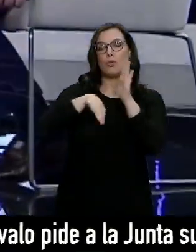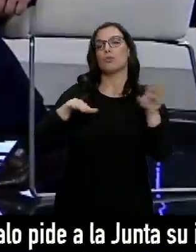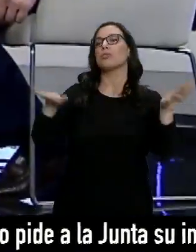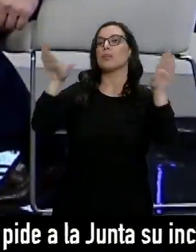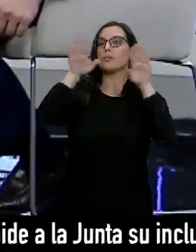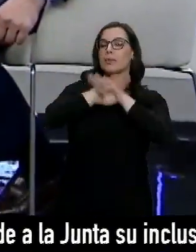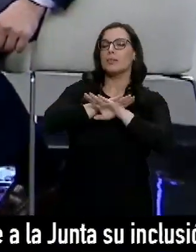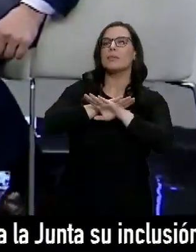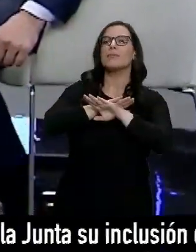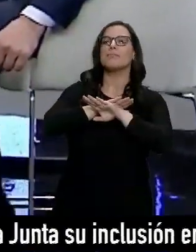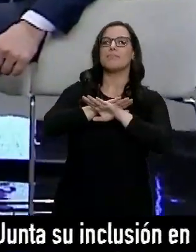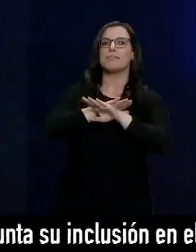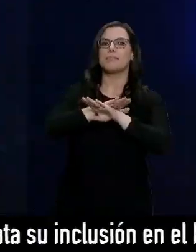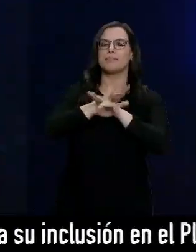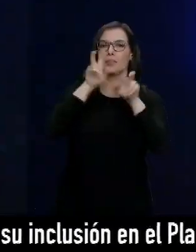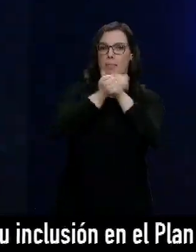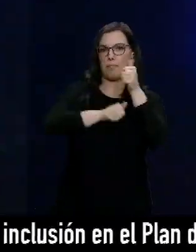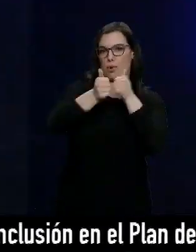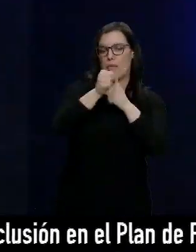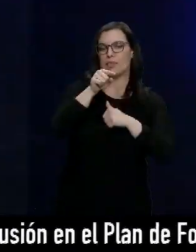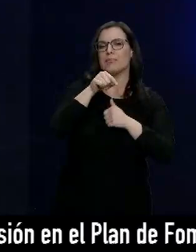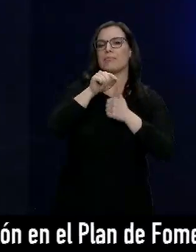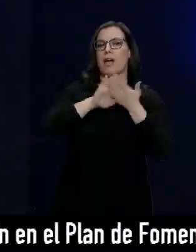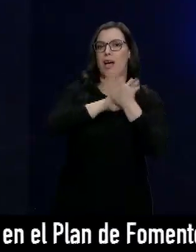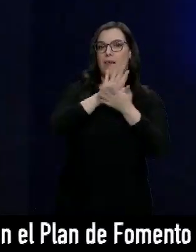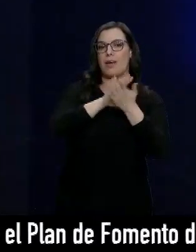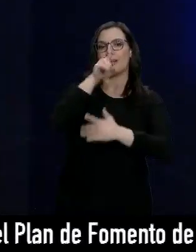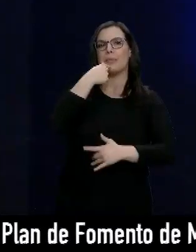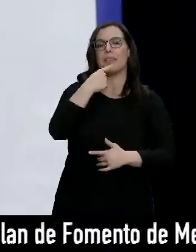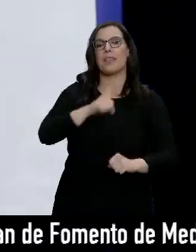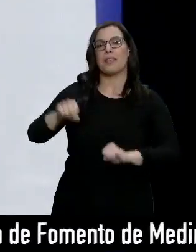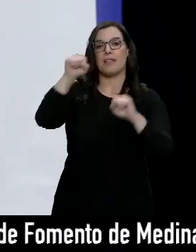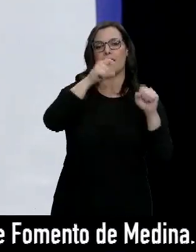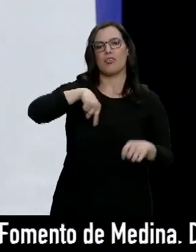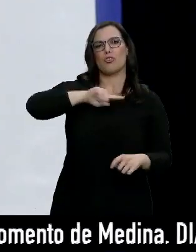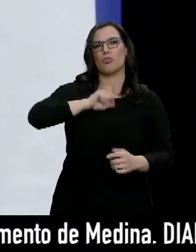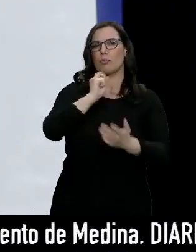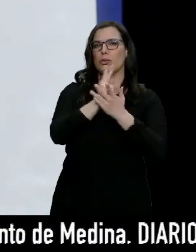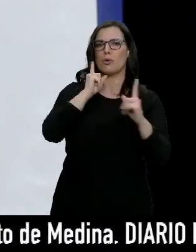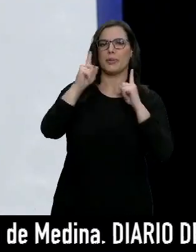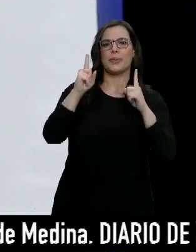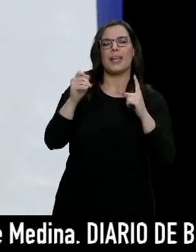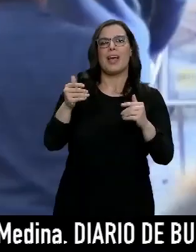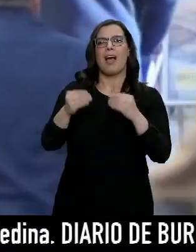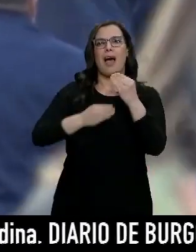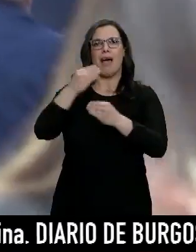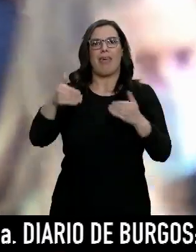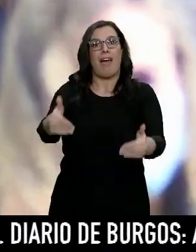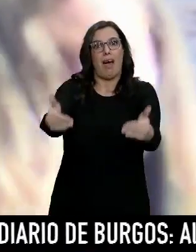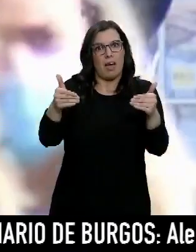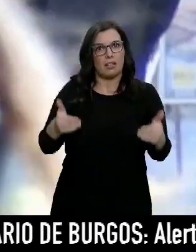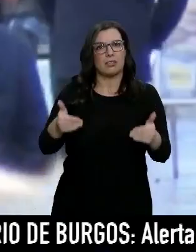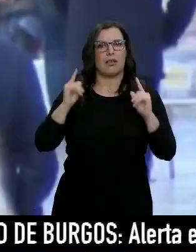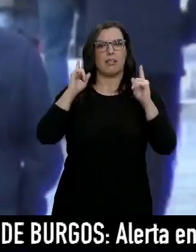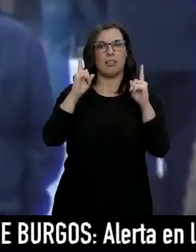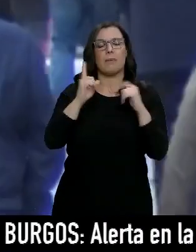León Televisión Cuestión de Prioridades, donde también defendía que su gobierno está apostando por la prevención y la anticipación. Con las cifras de